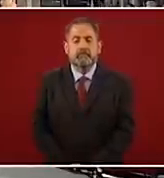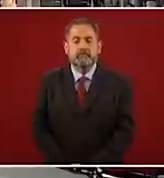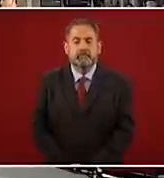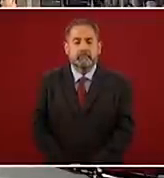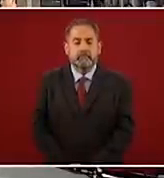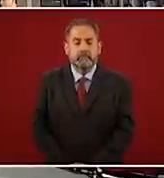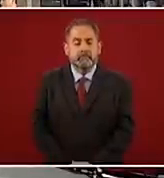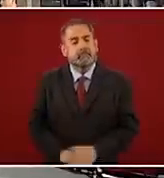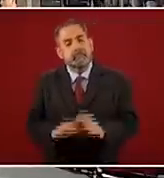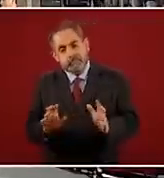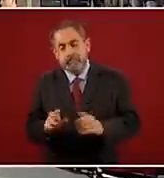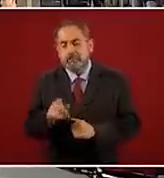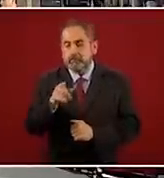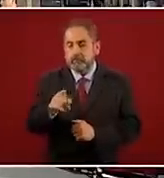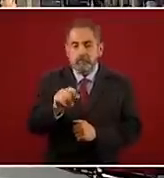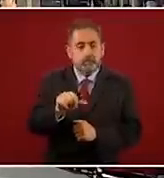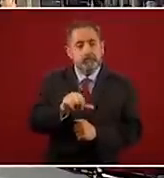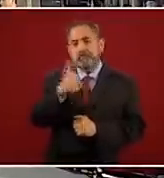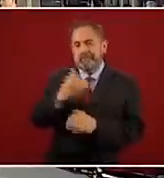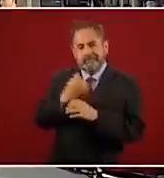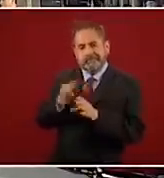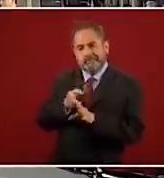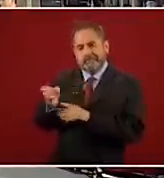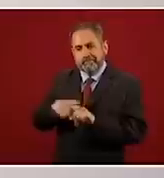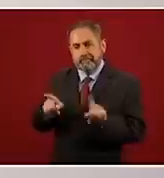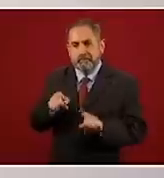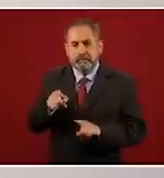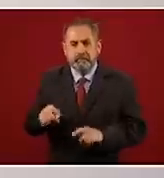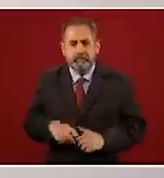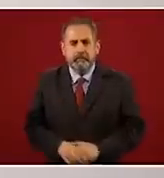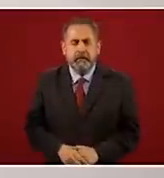Ah, bueno, sí, pero entonces es otro tipo de cuestión.